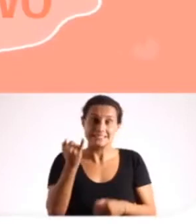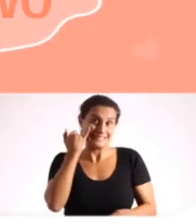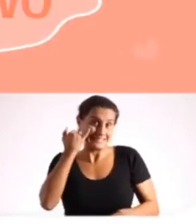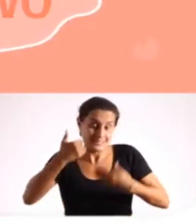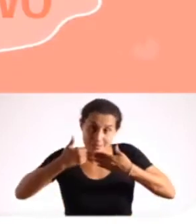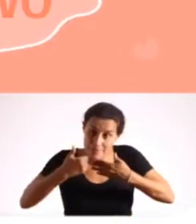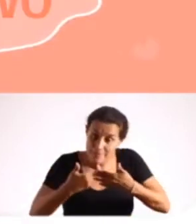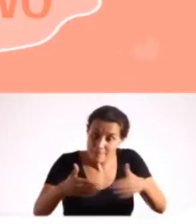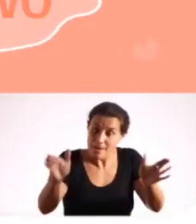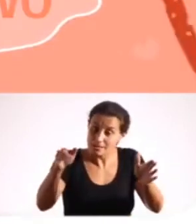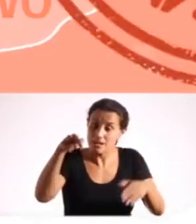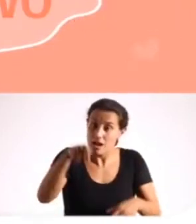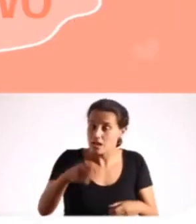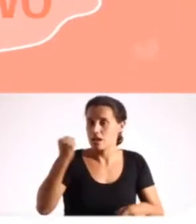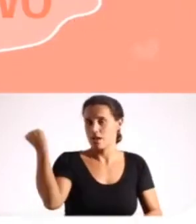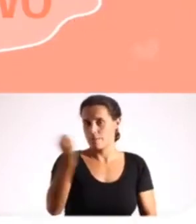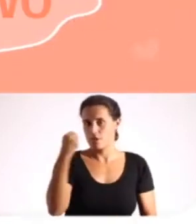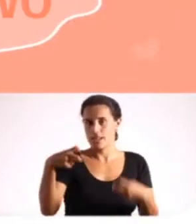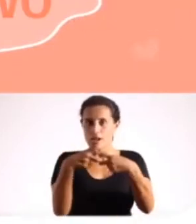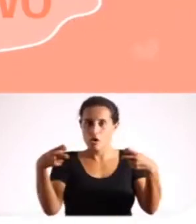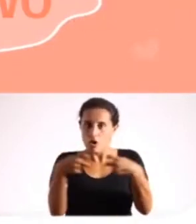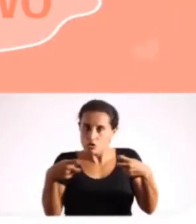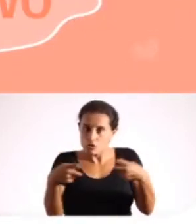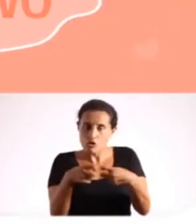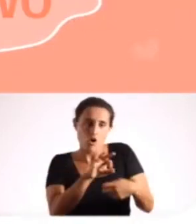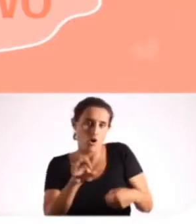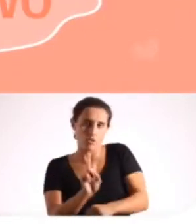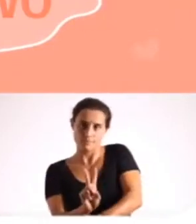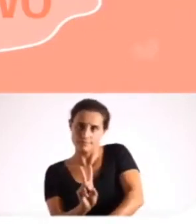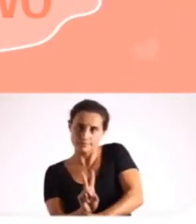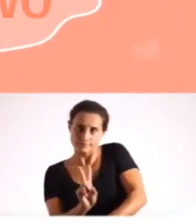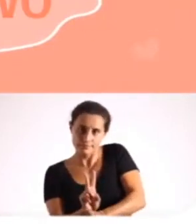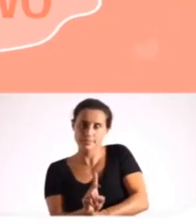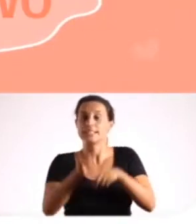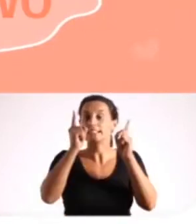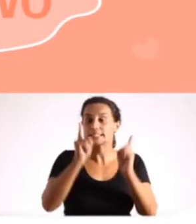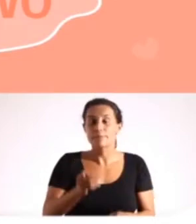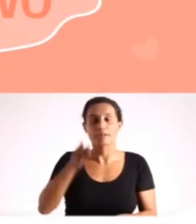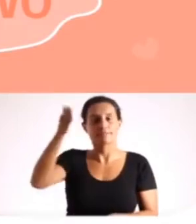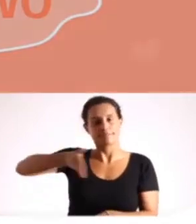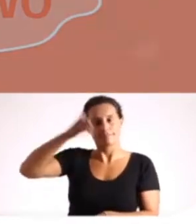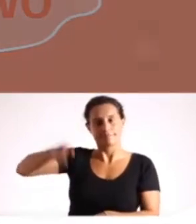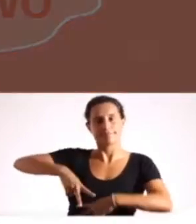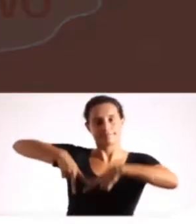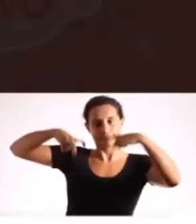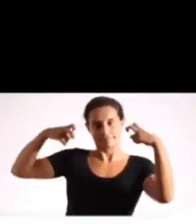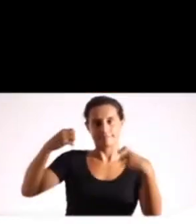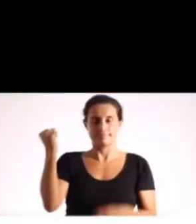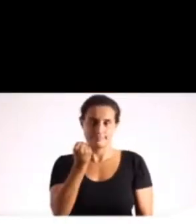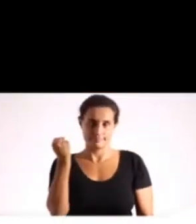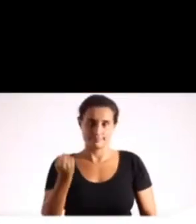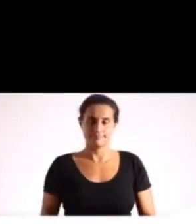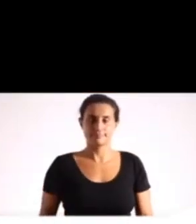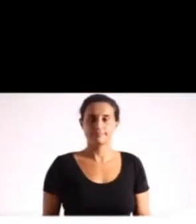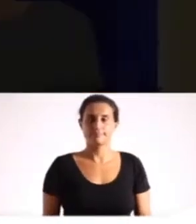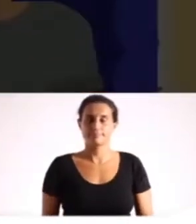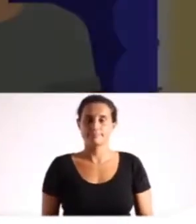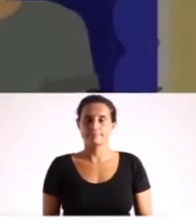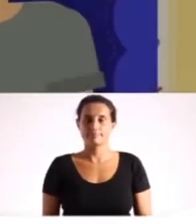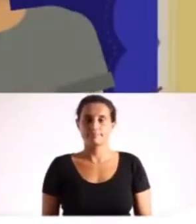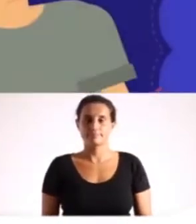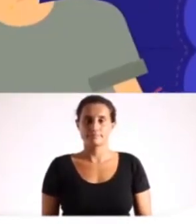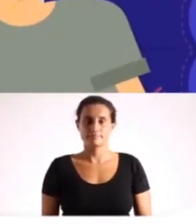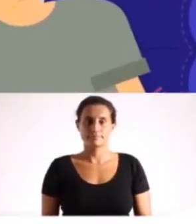activa, es importante usar condones y otras barreras de látex y hacerse los estudios por ITS regularmente.